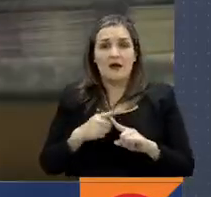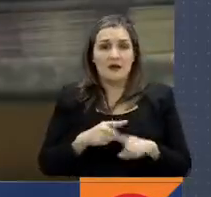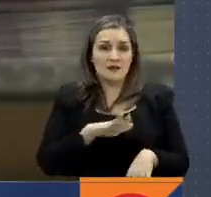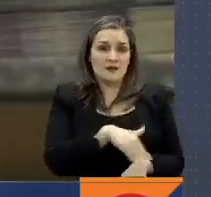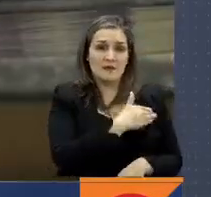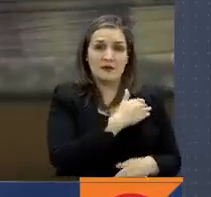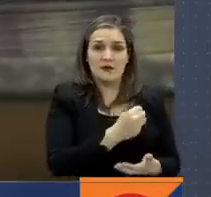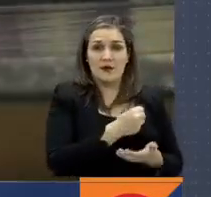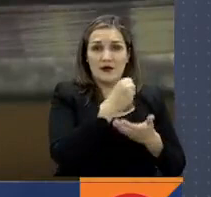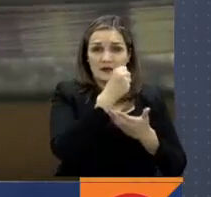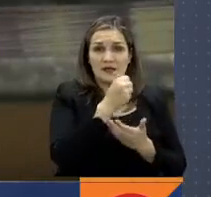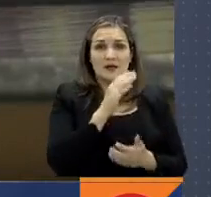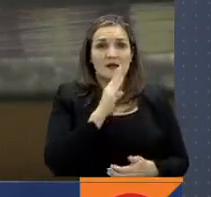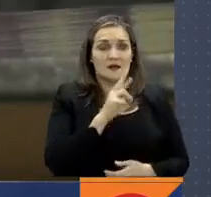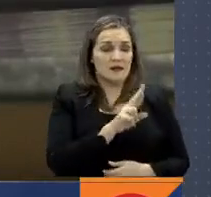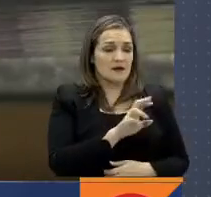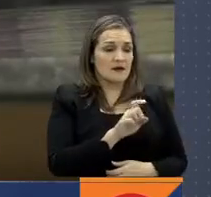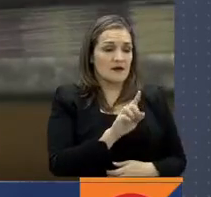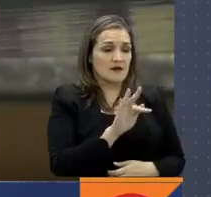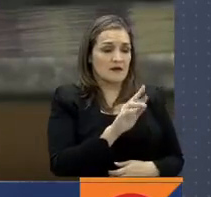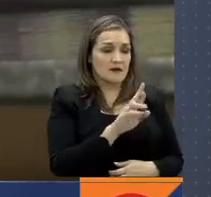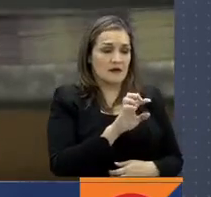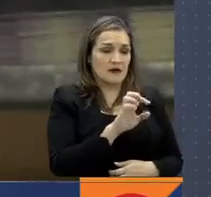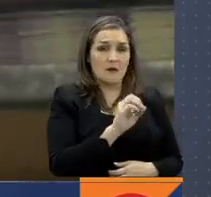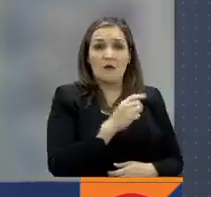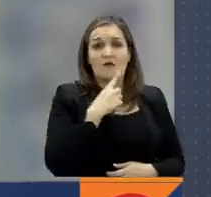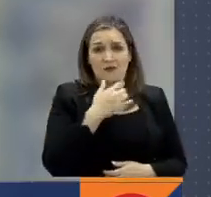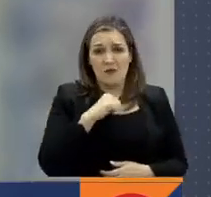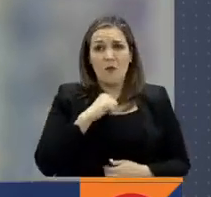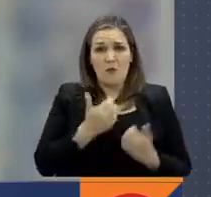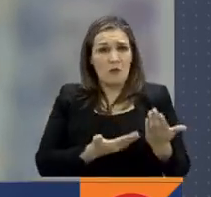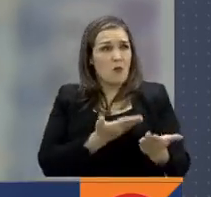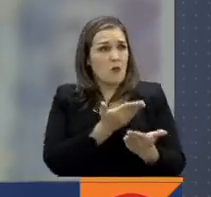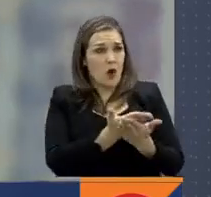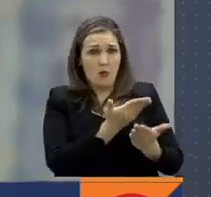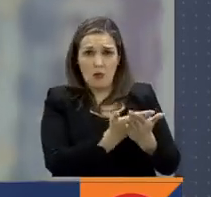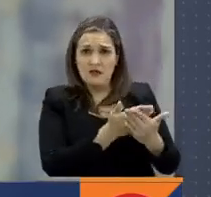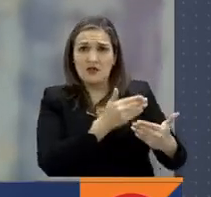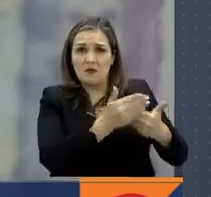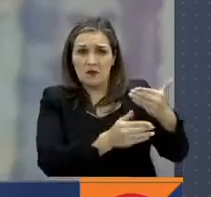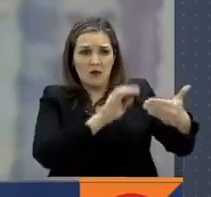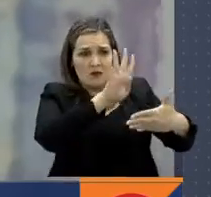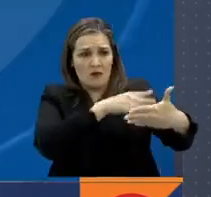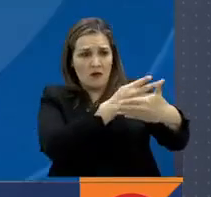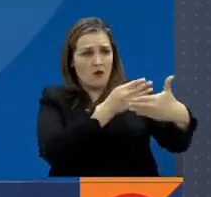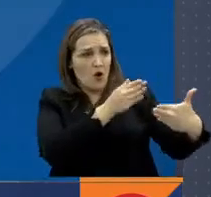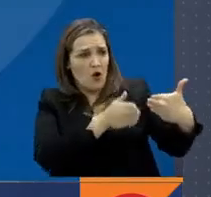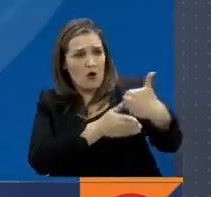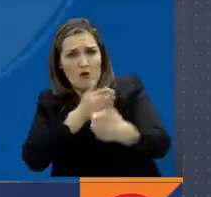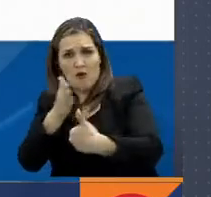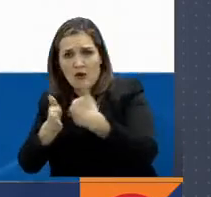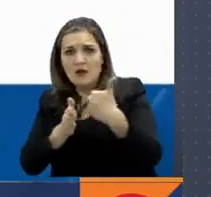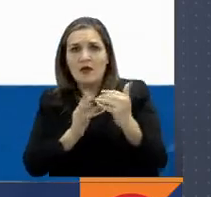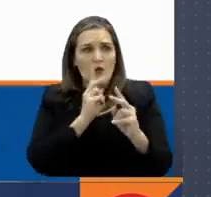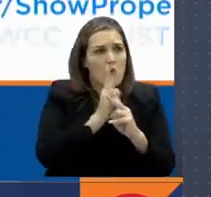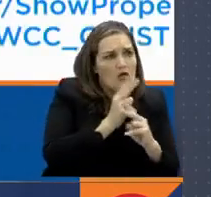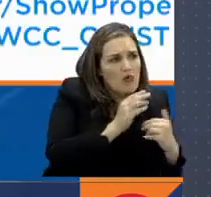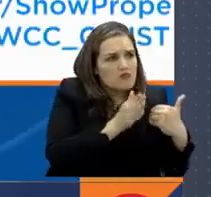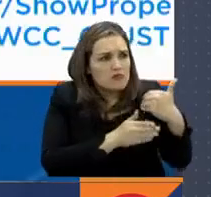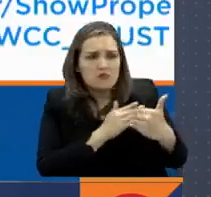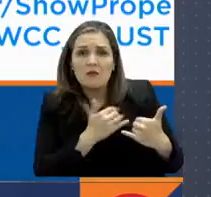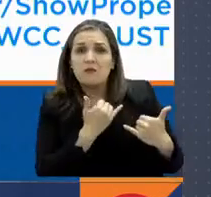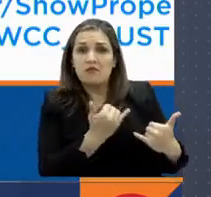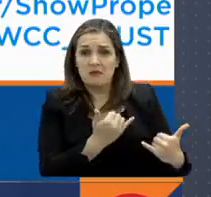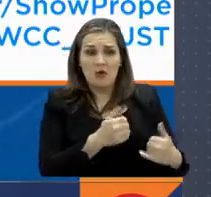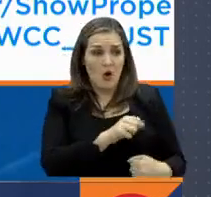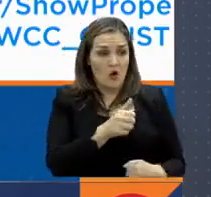Restrepo, aseguró que dejó en marcha una propuesta de marco fiscal gradual, ordenado y cuidadoso a esa realidad. Congresistas